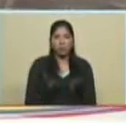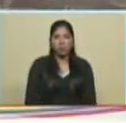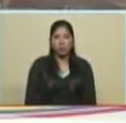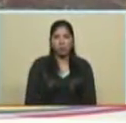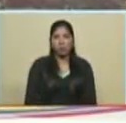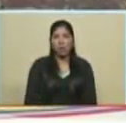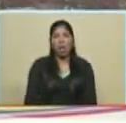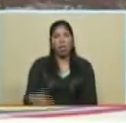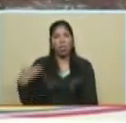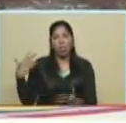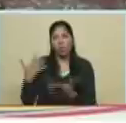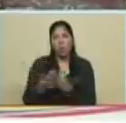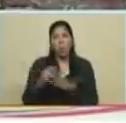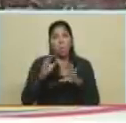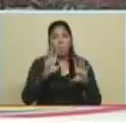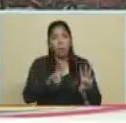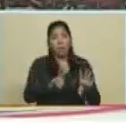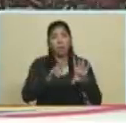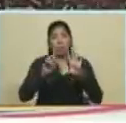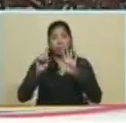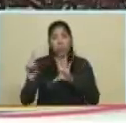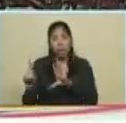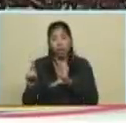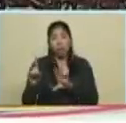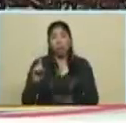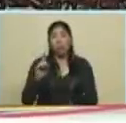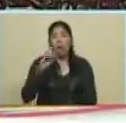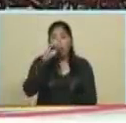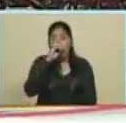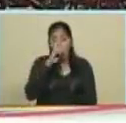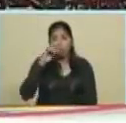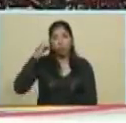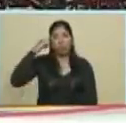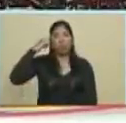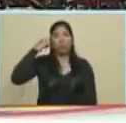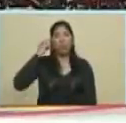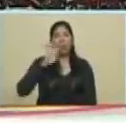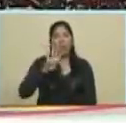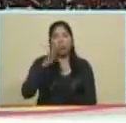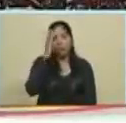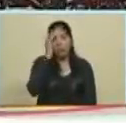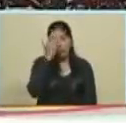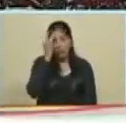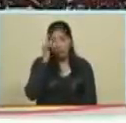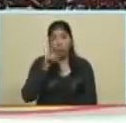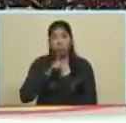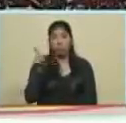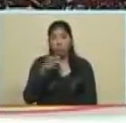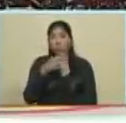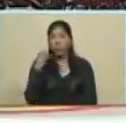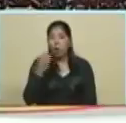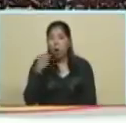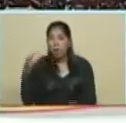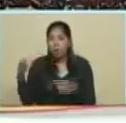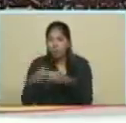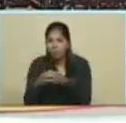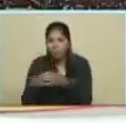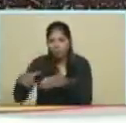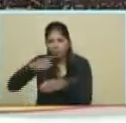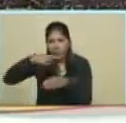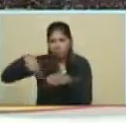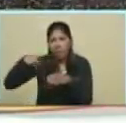luego de 26 años, recuerda que el 4 de febrero, y la juventud debe conocer a fondo